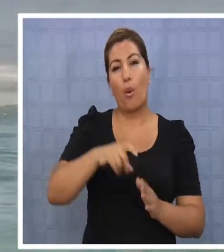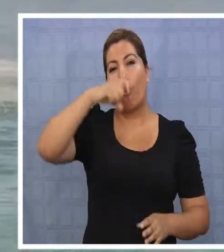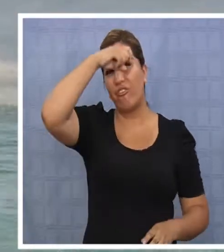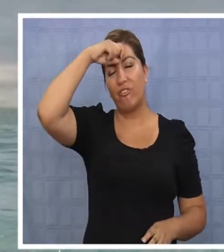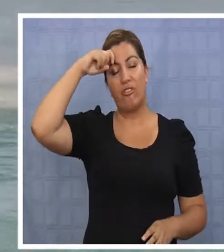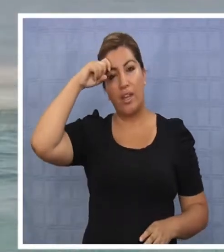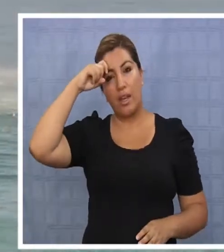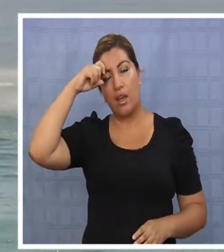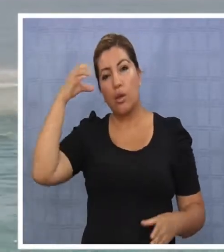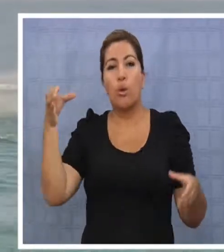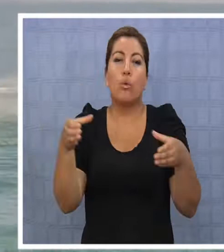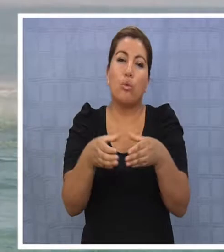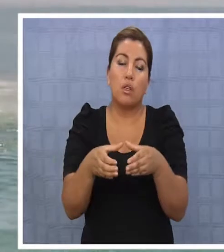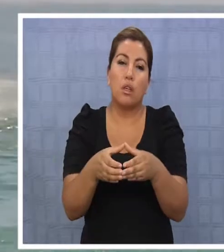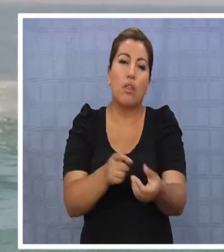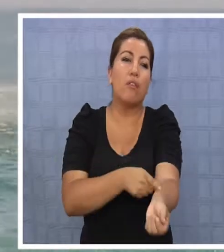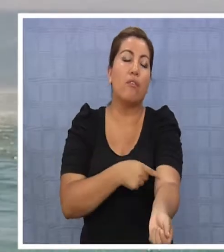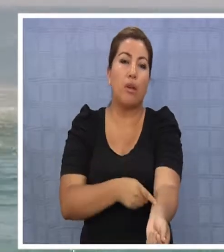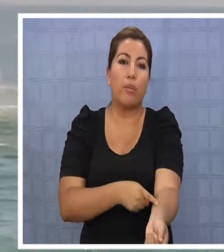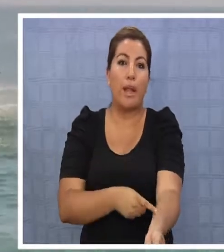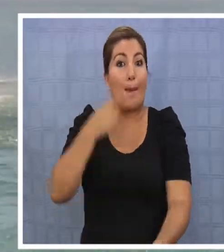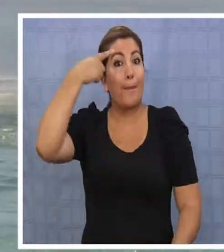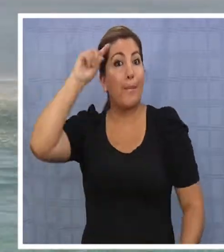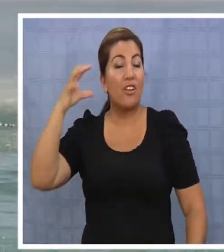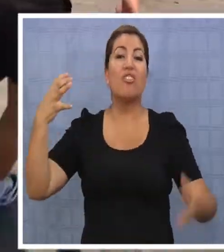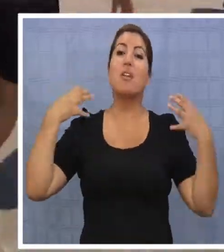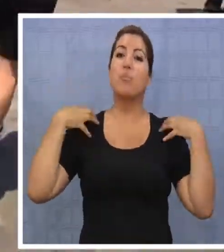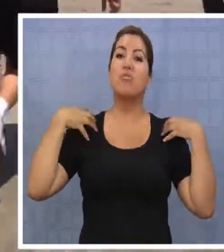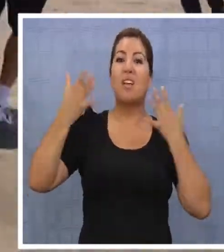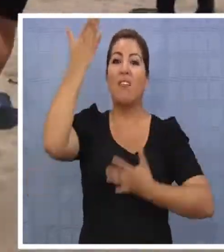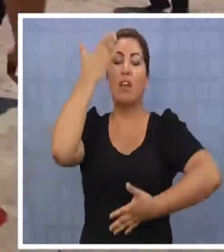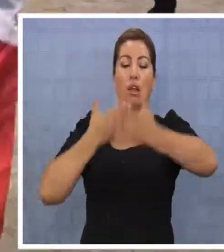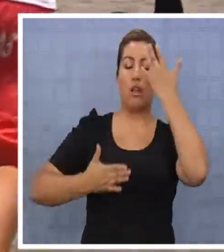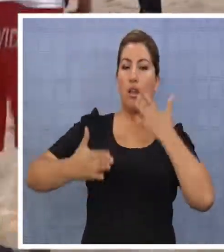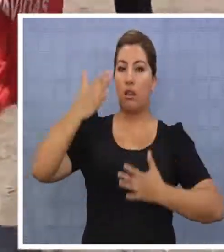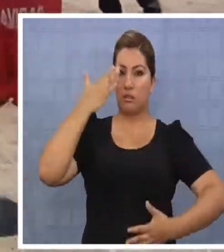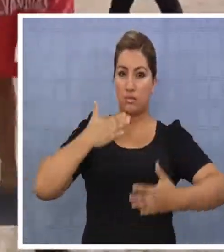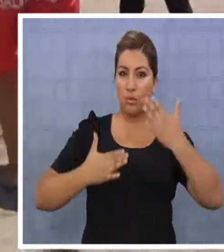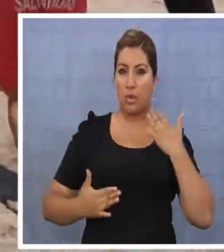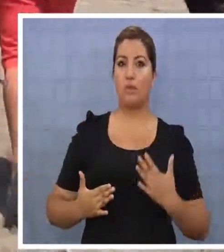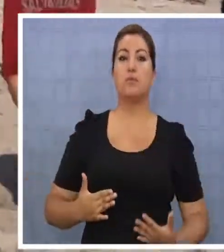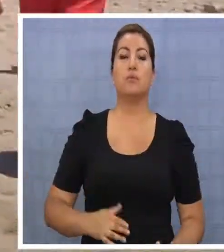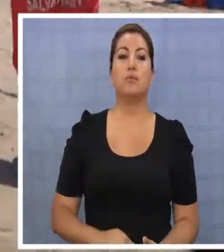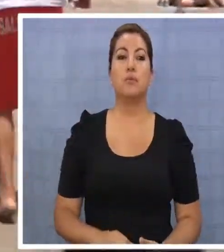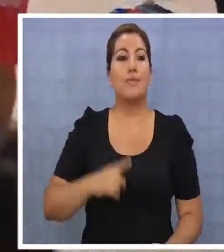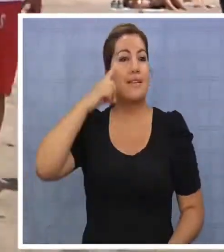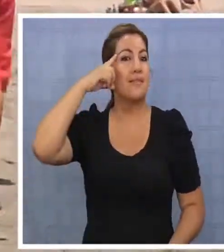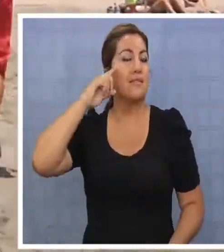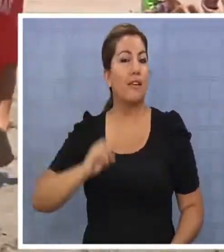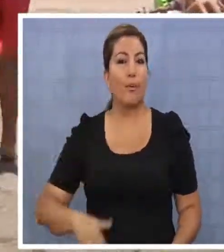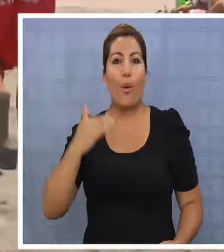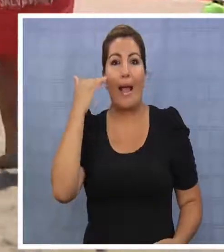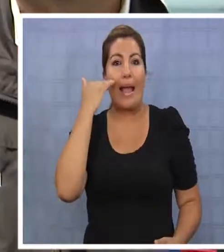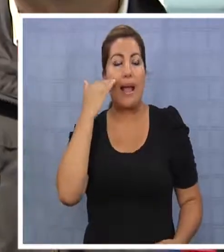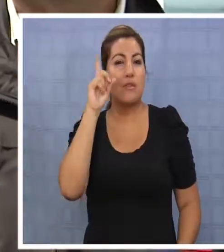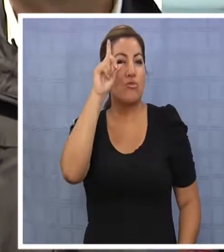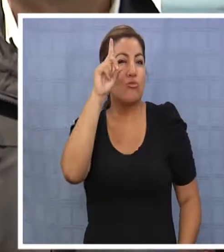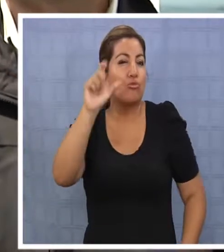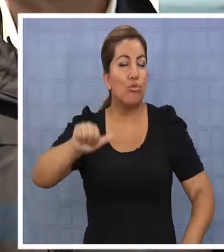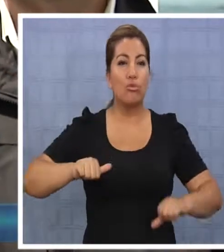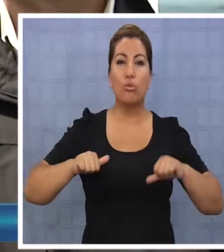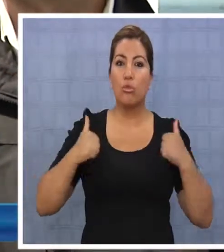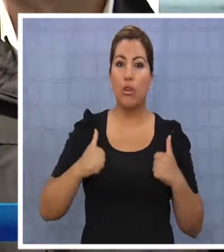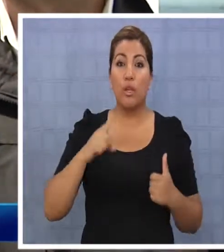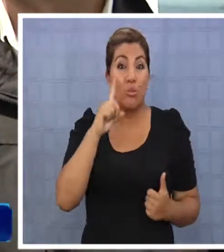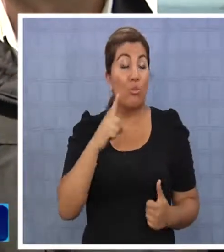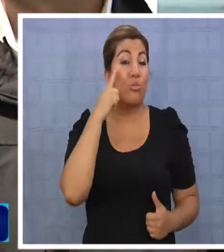verano agradable en familia, pero con responsabilidad y autocuidado y cuidado de quienes dependen de nosotros. Sabemos que casi